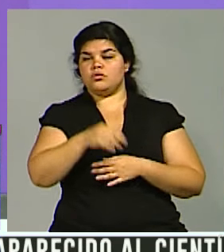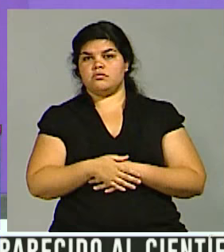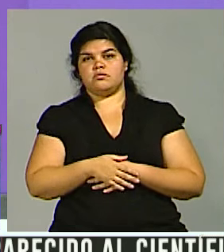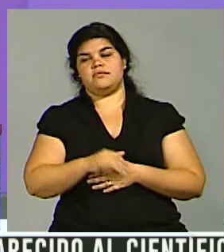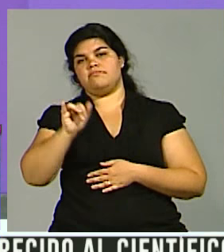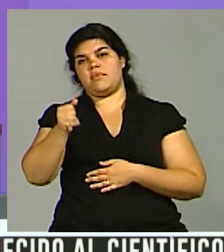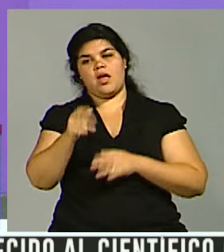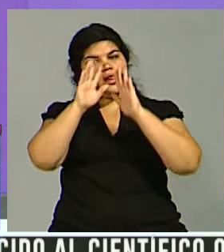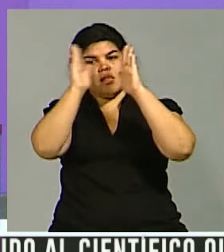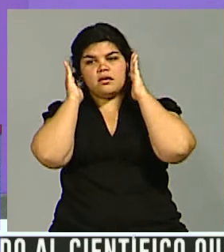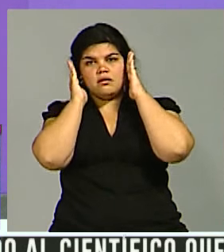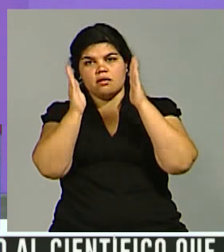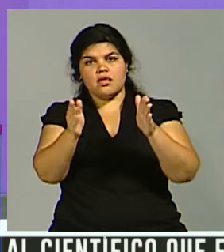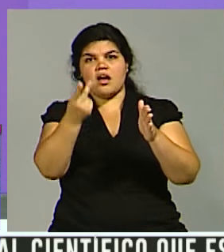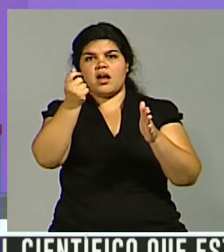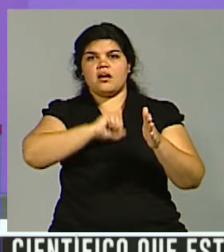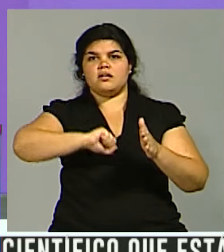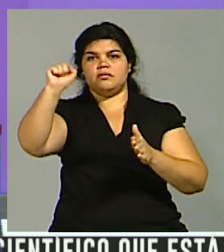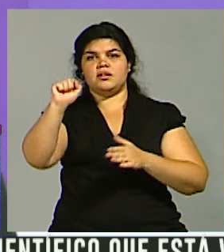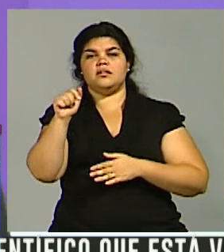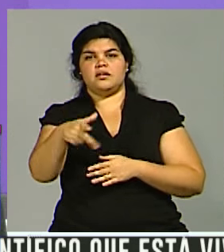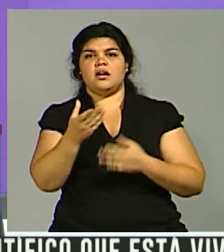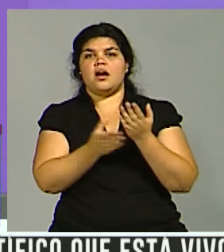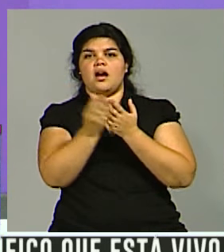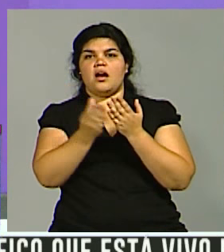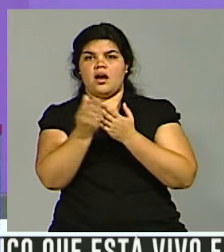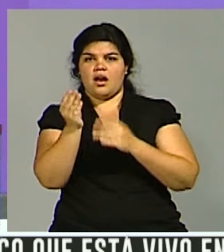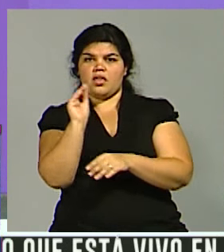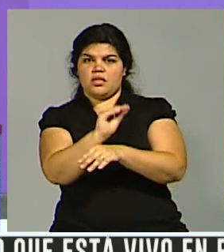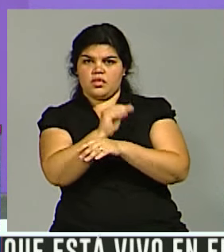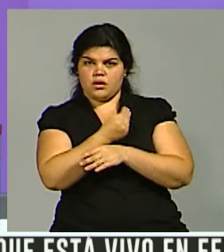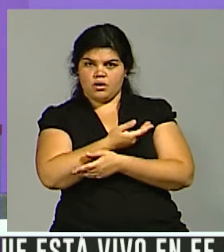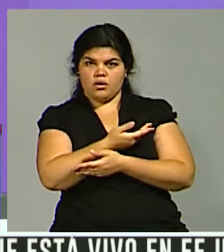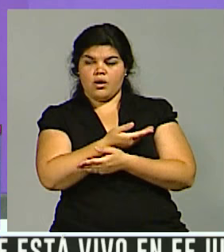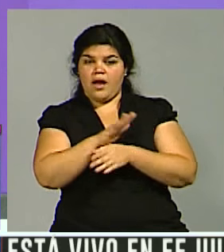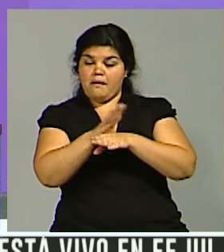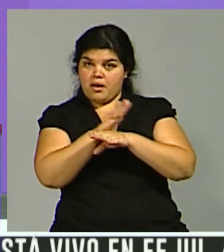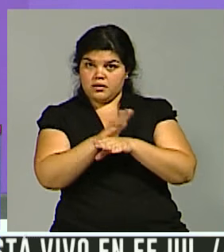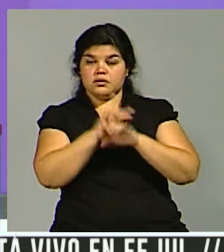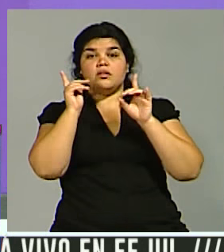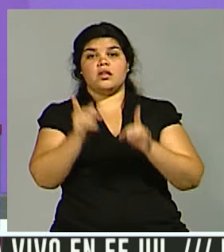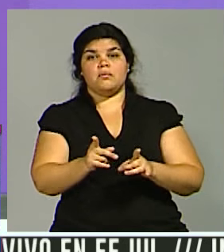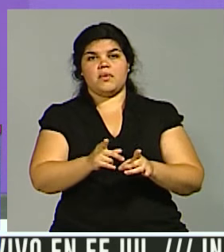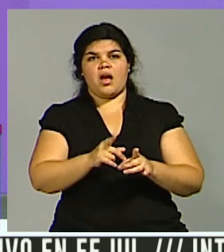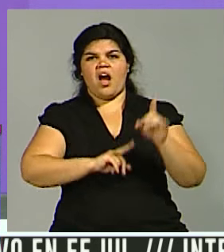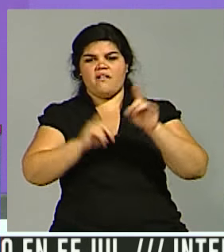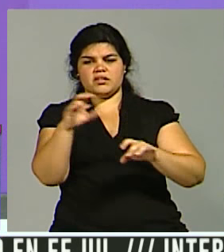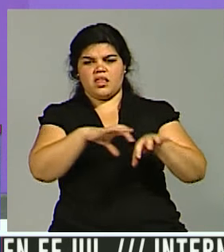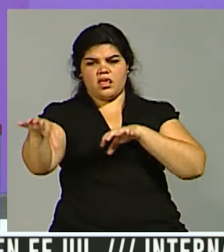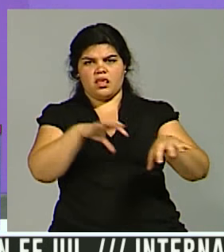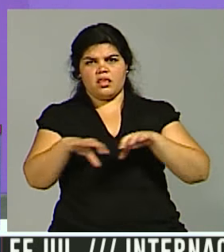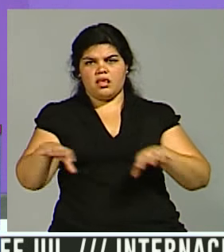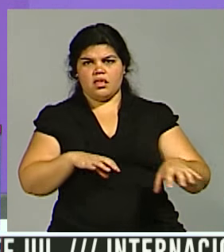mira inflación, mira canastas básicas, mira niveles salariales, uno ve que empiezan a disociarse en algún